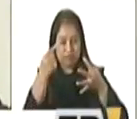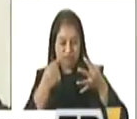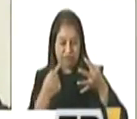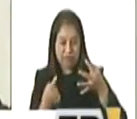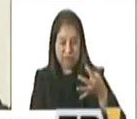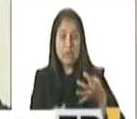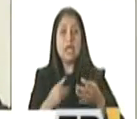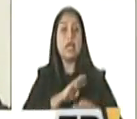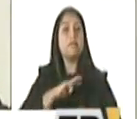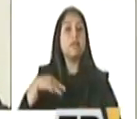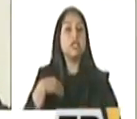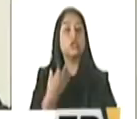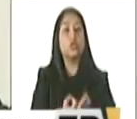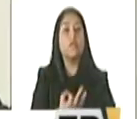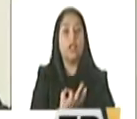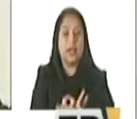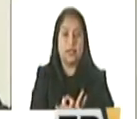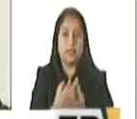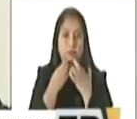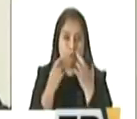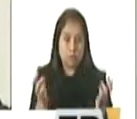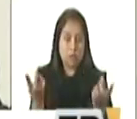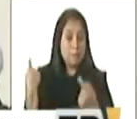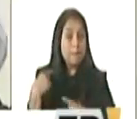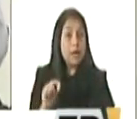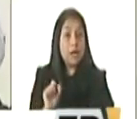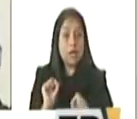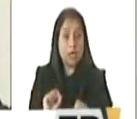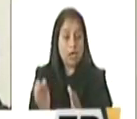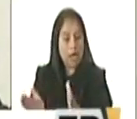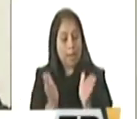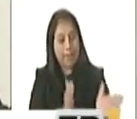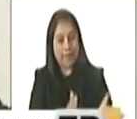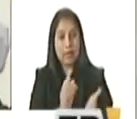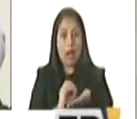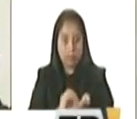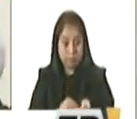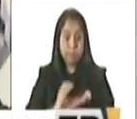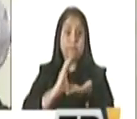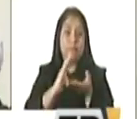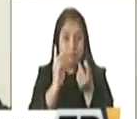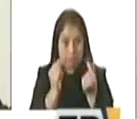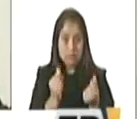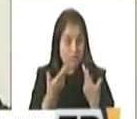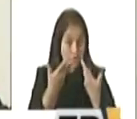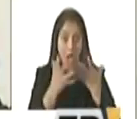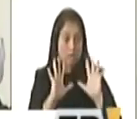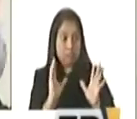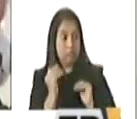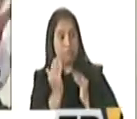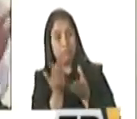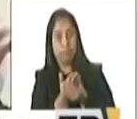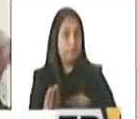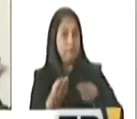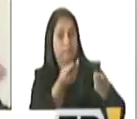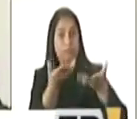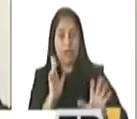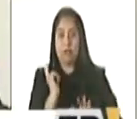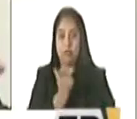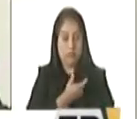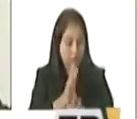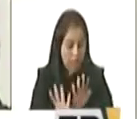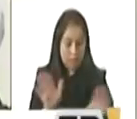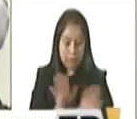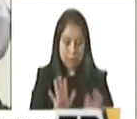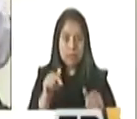el ministro de Finanzas Públicas para que, aparte de la ampliación presupuestaria que ya está en el Congreso, que eso es para terminar